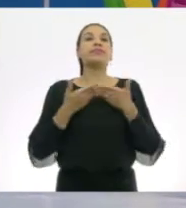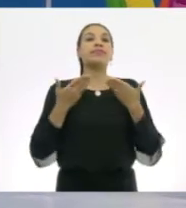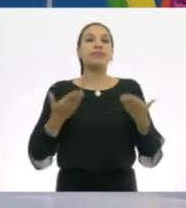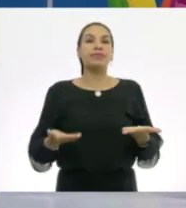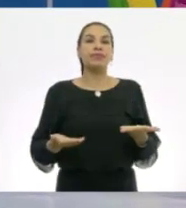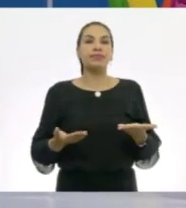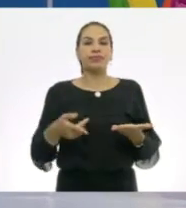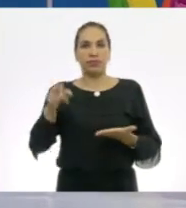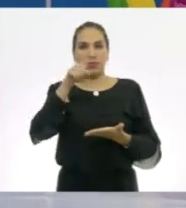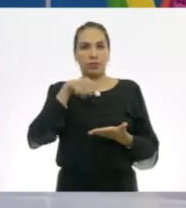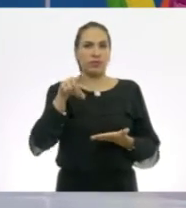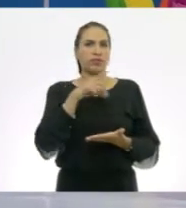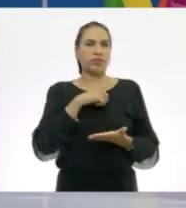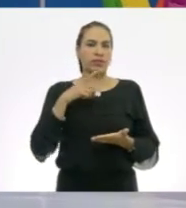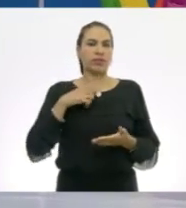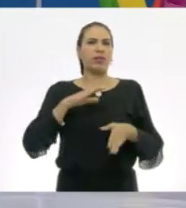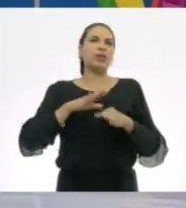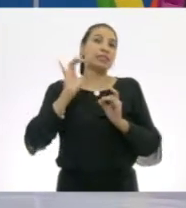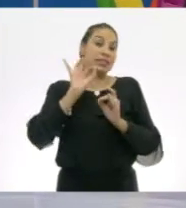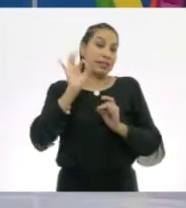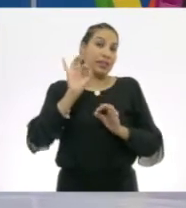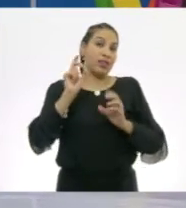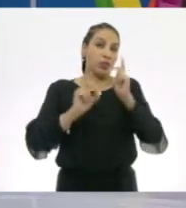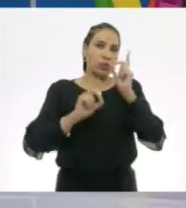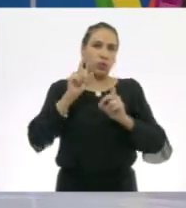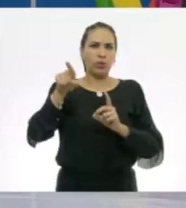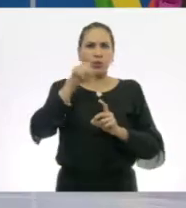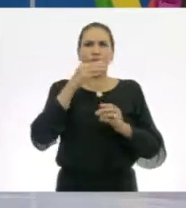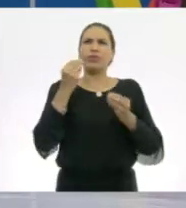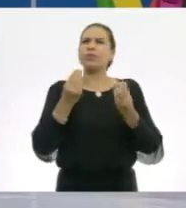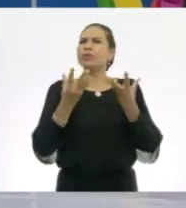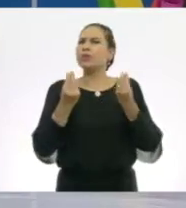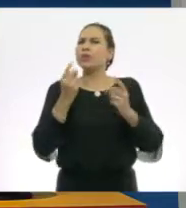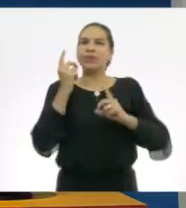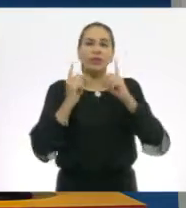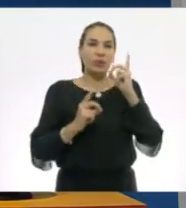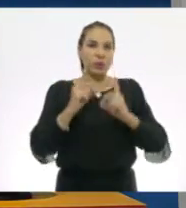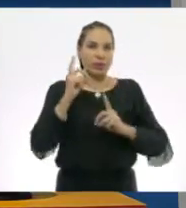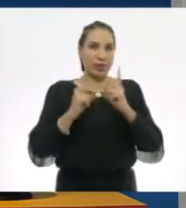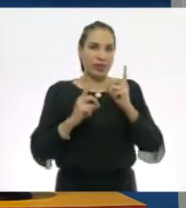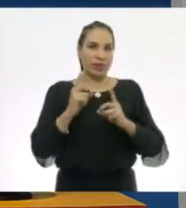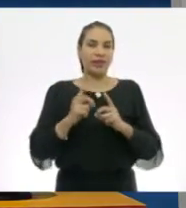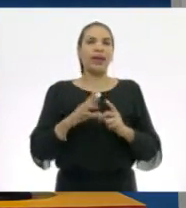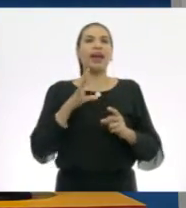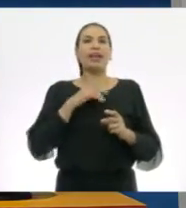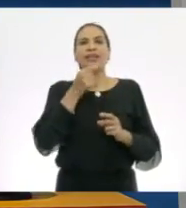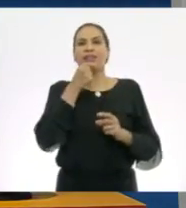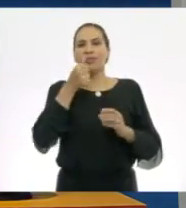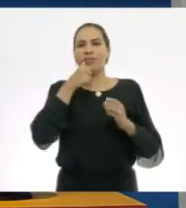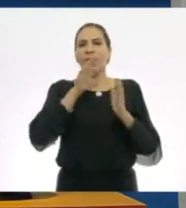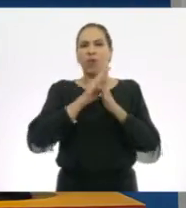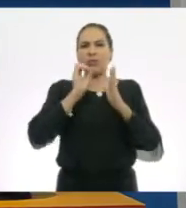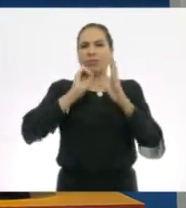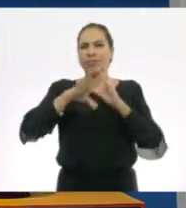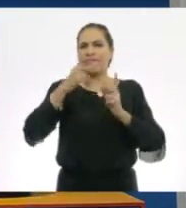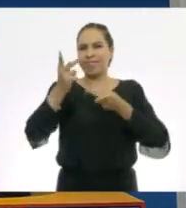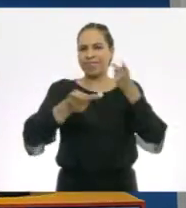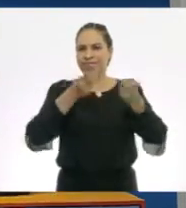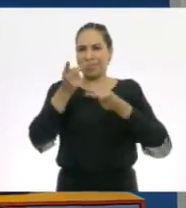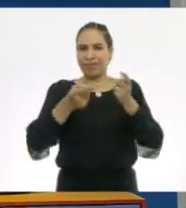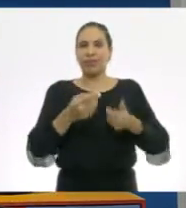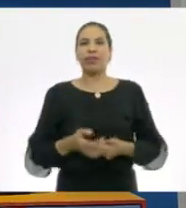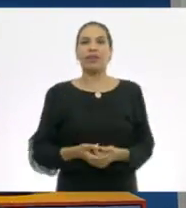ahora ustedes tendrán más dudas. Y como ustedes tienen muchas dudas, hay unos niños que nos mandaron unas